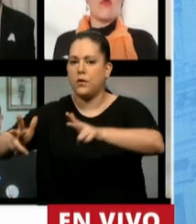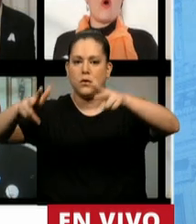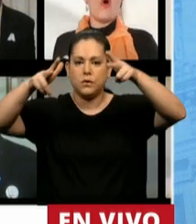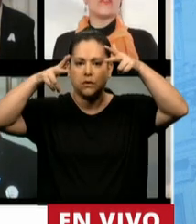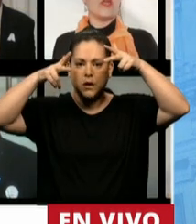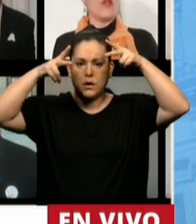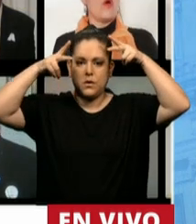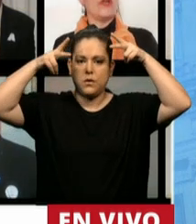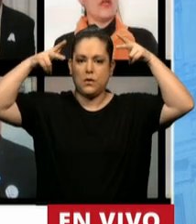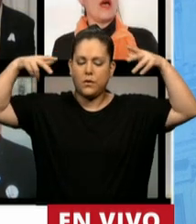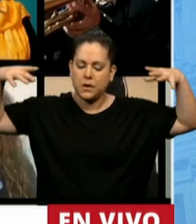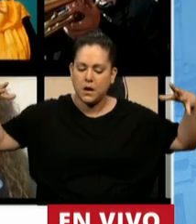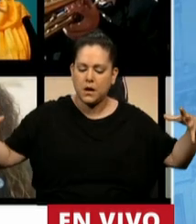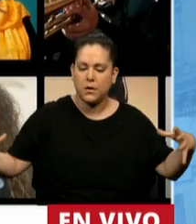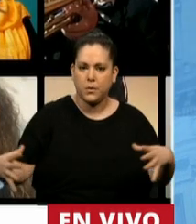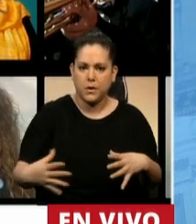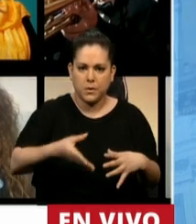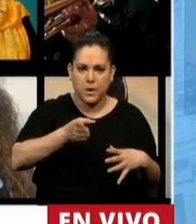coronamos de